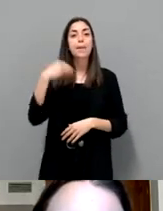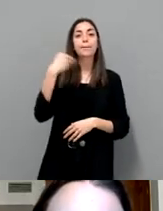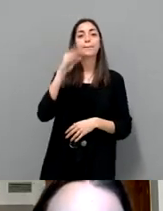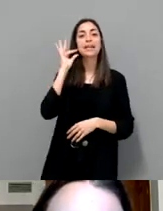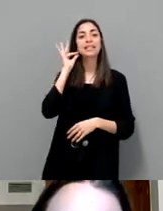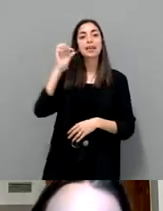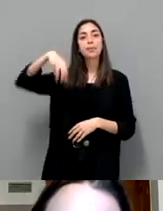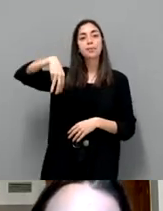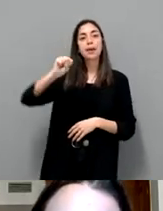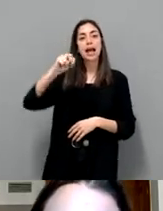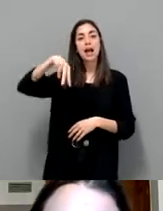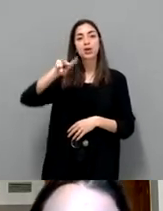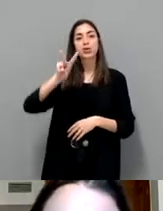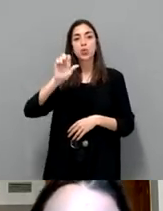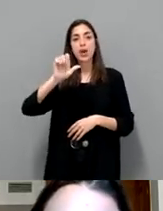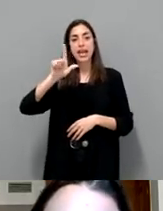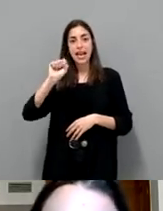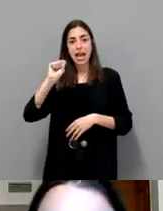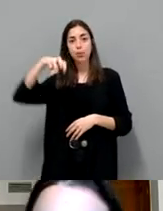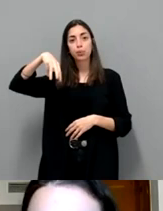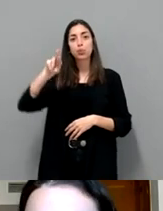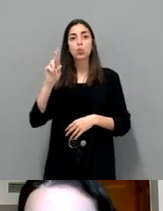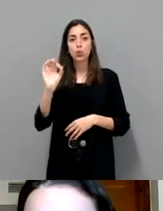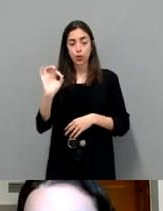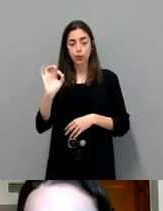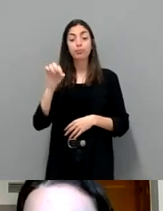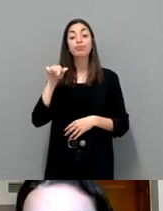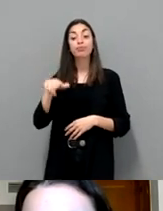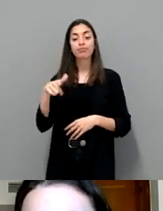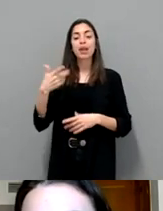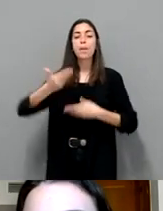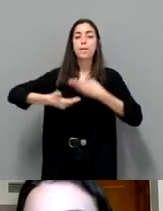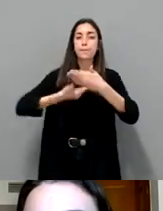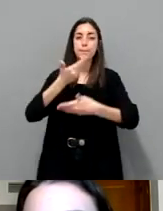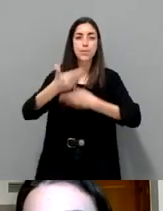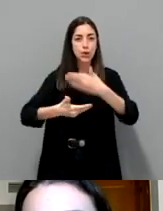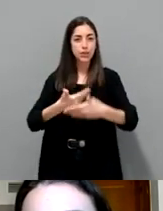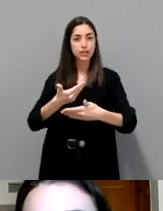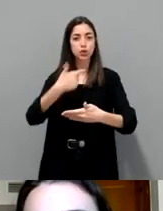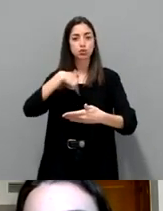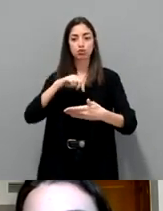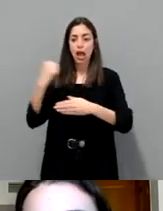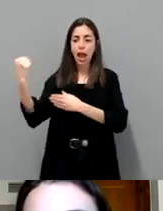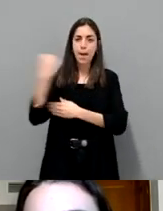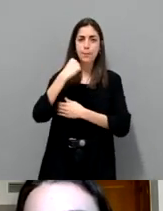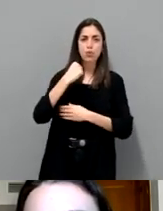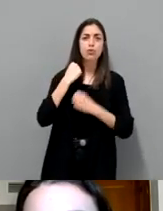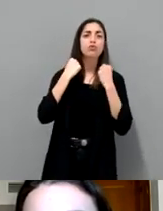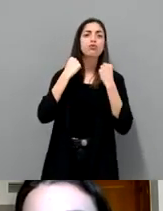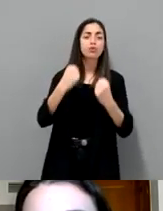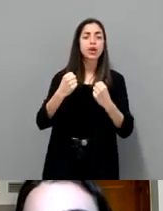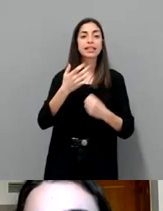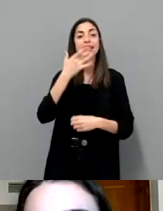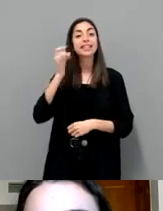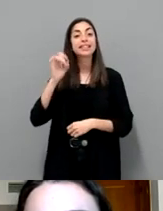Manuela Muro Ramos. Porque en todo este proceso, nuestro máximo apoyo nos lo presta